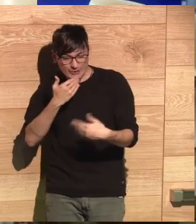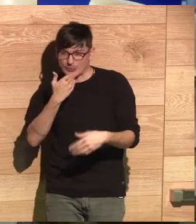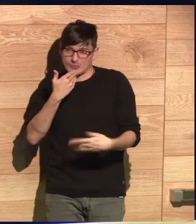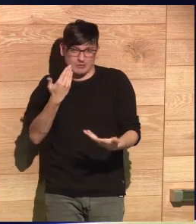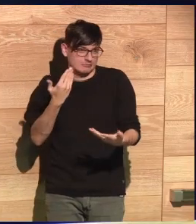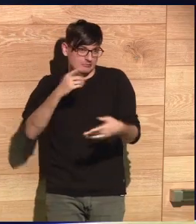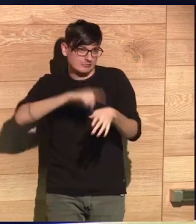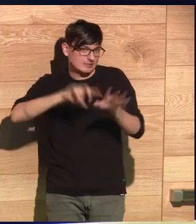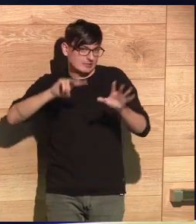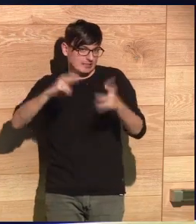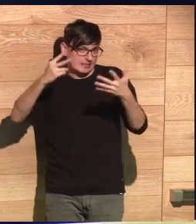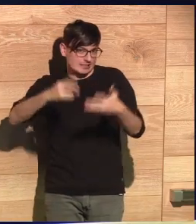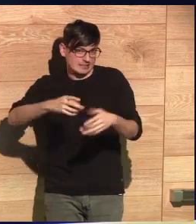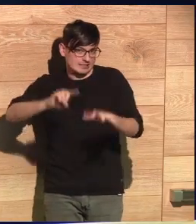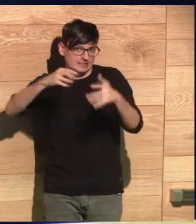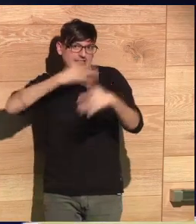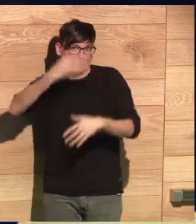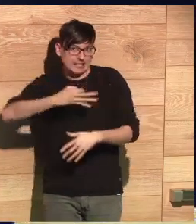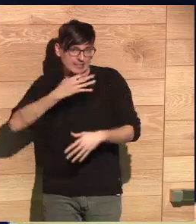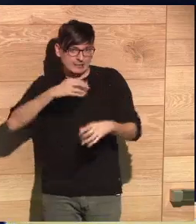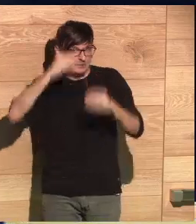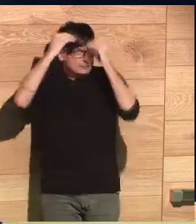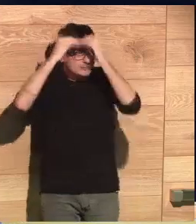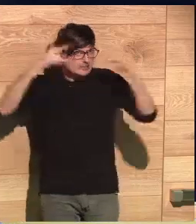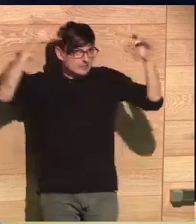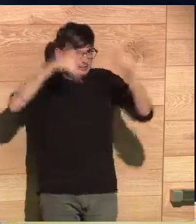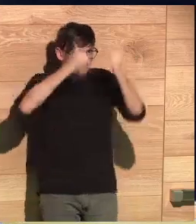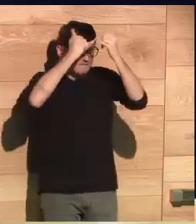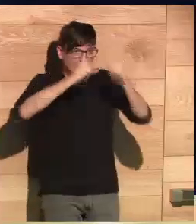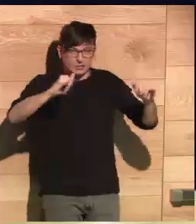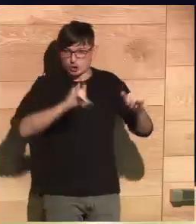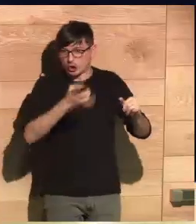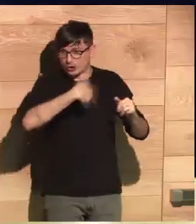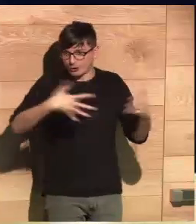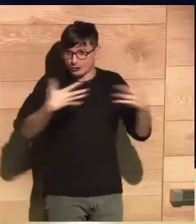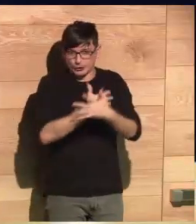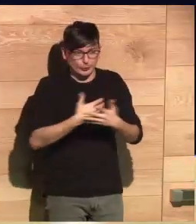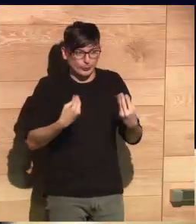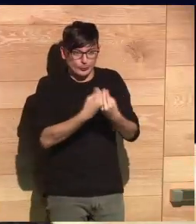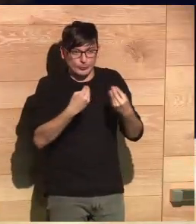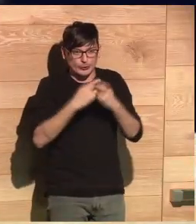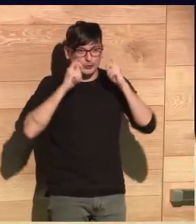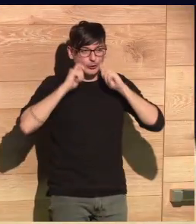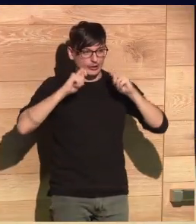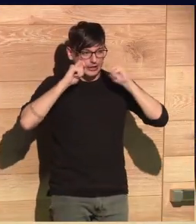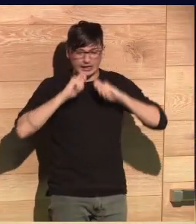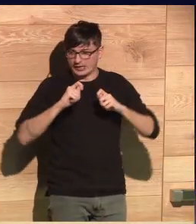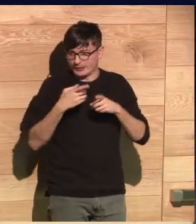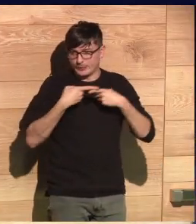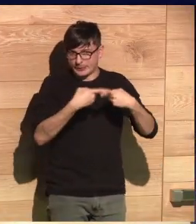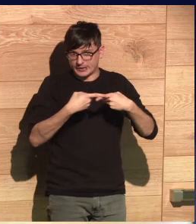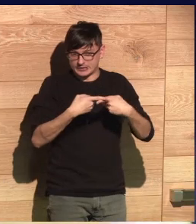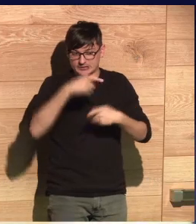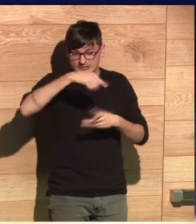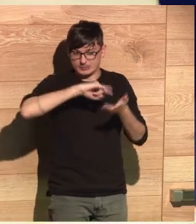fueran las 6 de la tarde, Charo y yo pensando en este acto. Si hay que llorar, lloramos juntas y juntos y lo compartimos con vosotros, porque de verdad que en